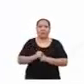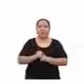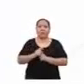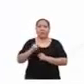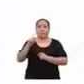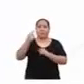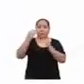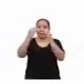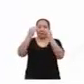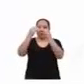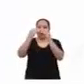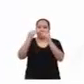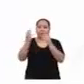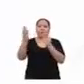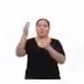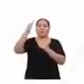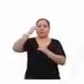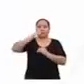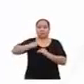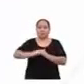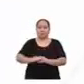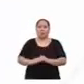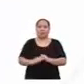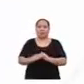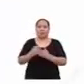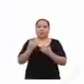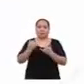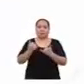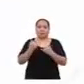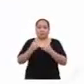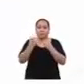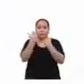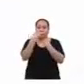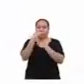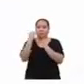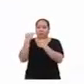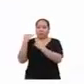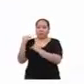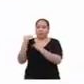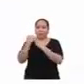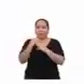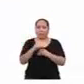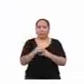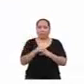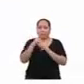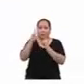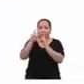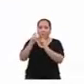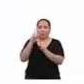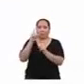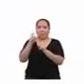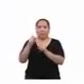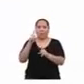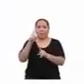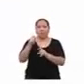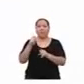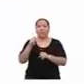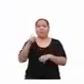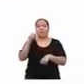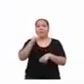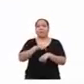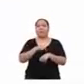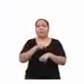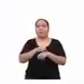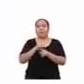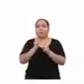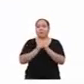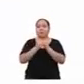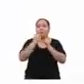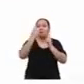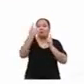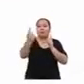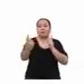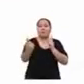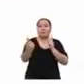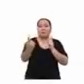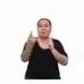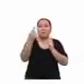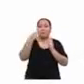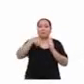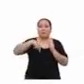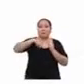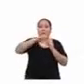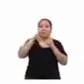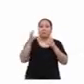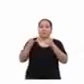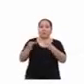fila que queramos. Ahora, por el hecho de las limitaciones en las encuestas, dada la época de distanciamiento,